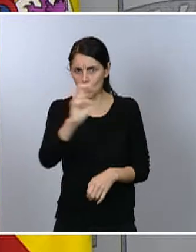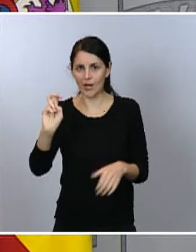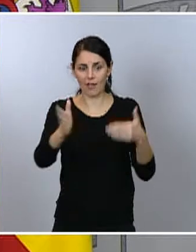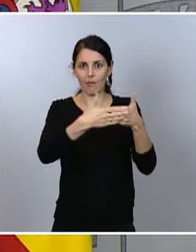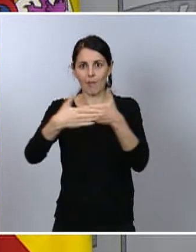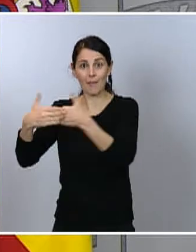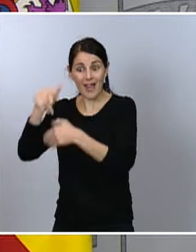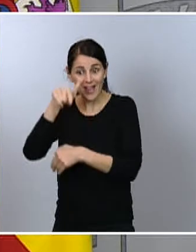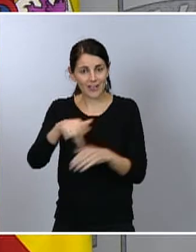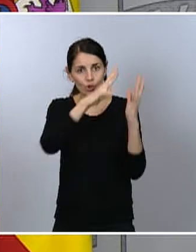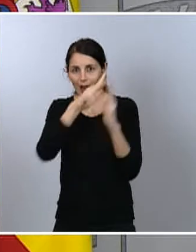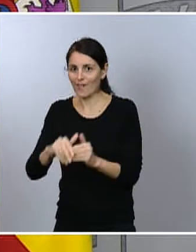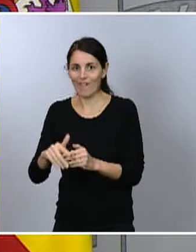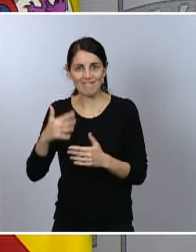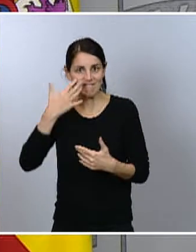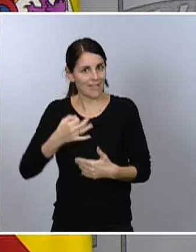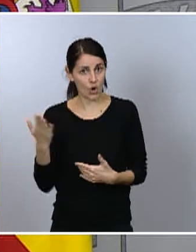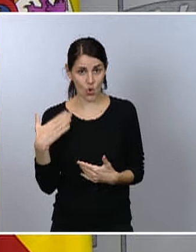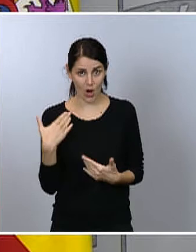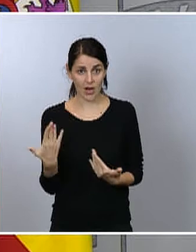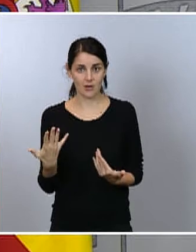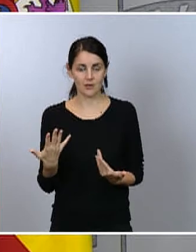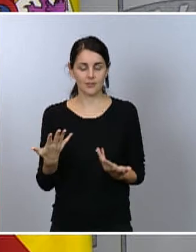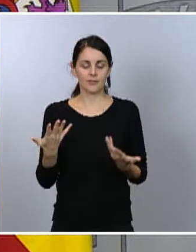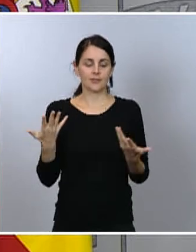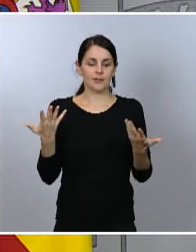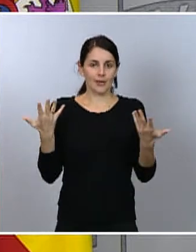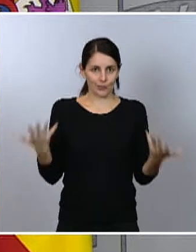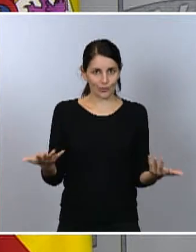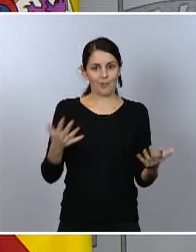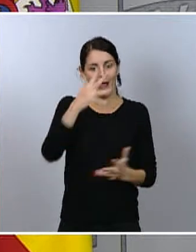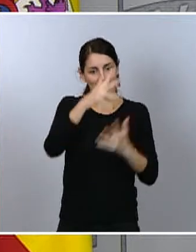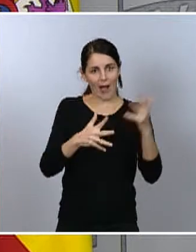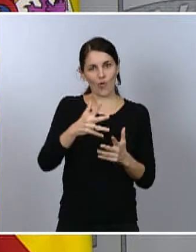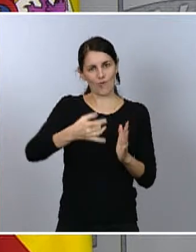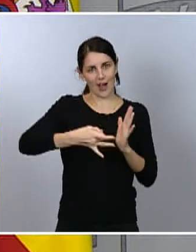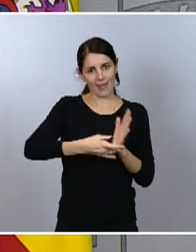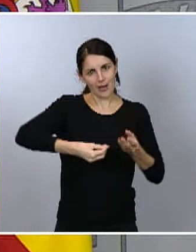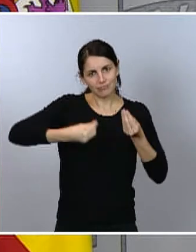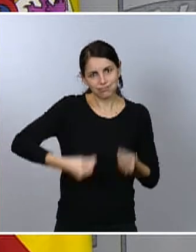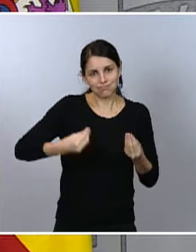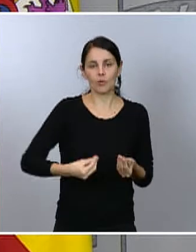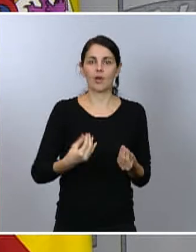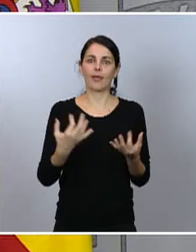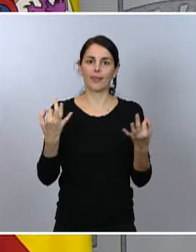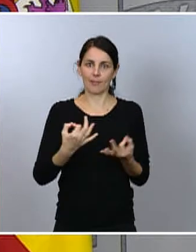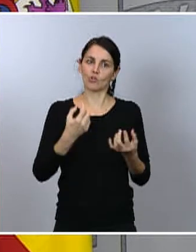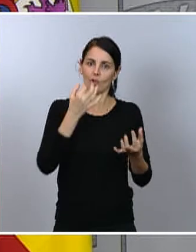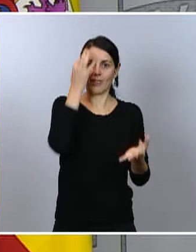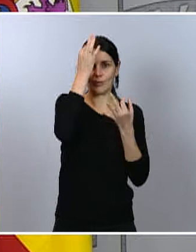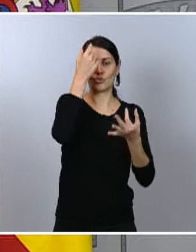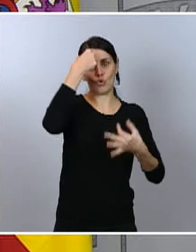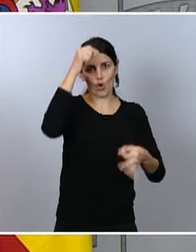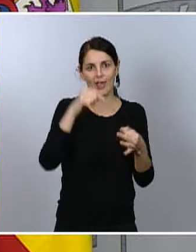un cálculo pues con una calidad científica suficiente, hay que corregir por estos factores, hay